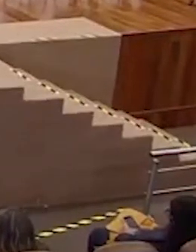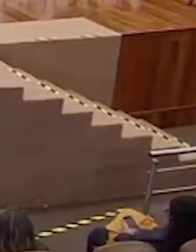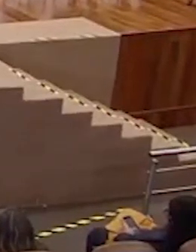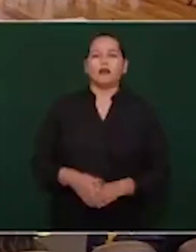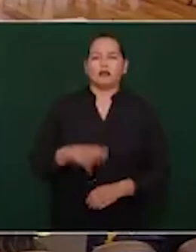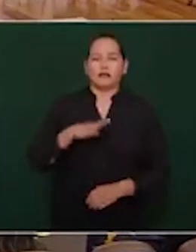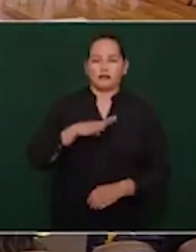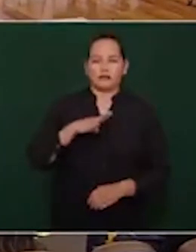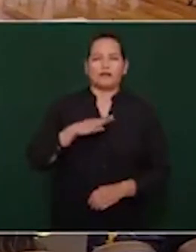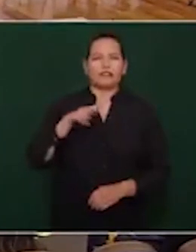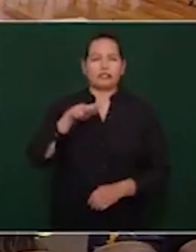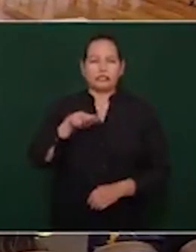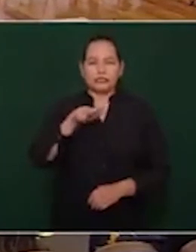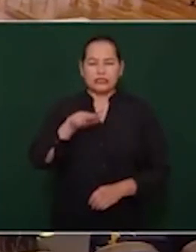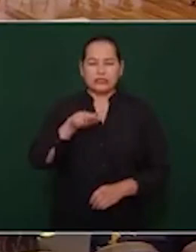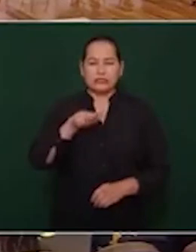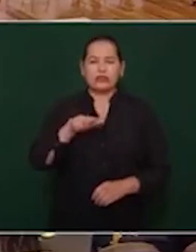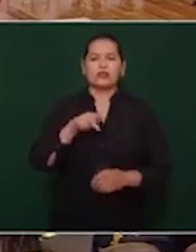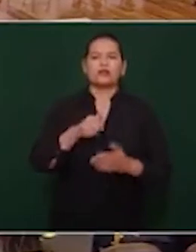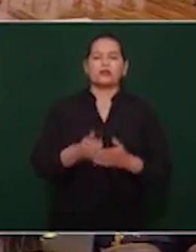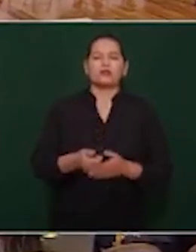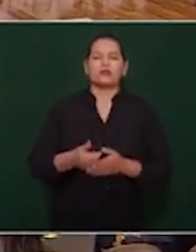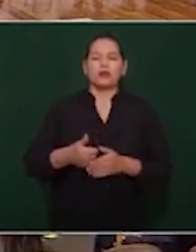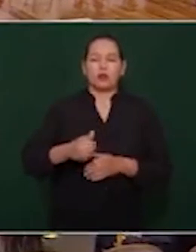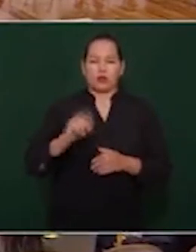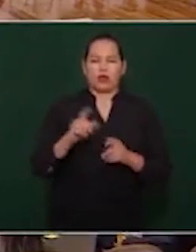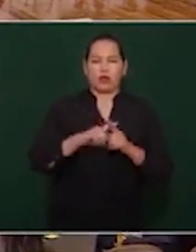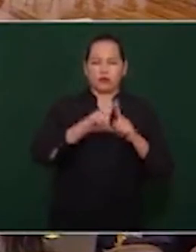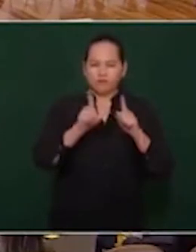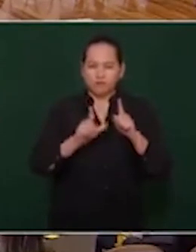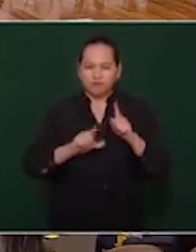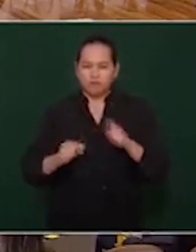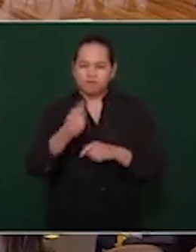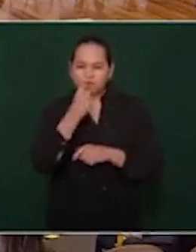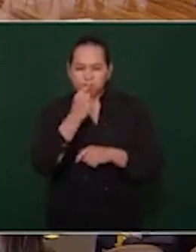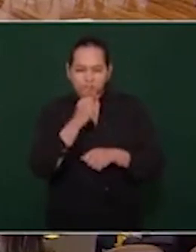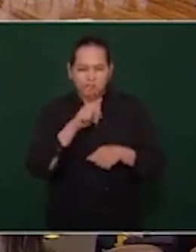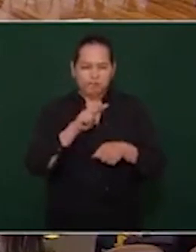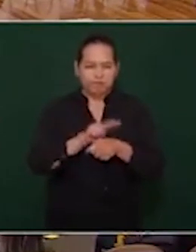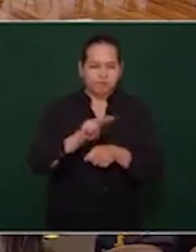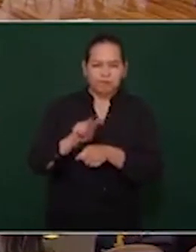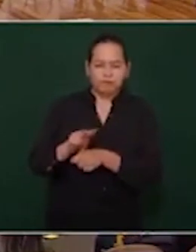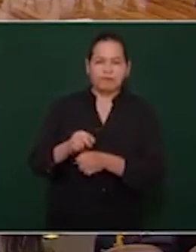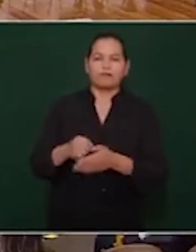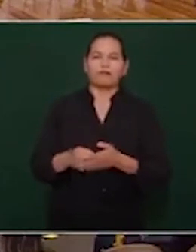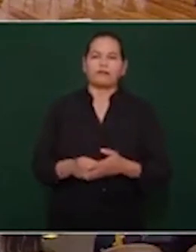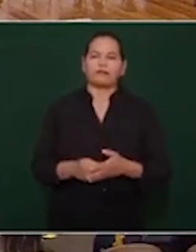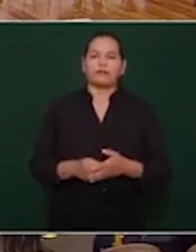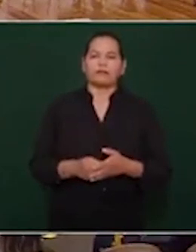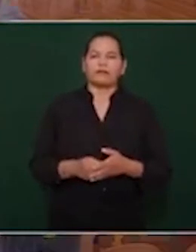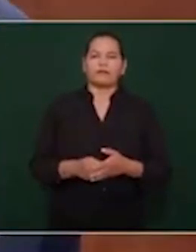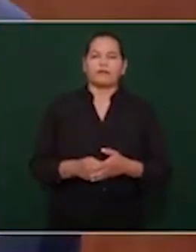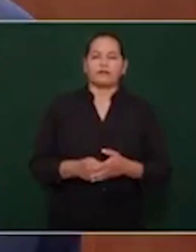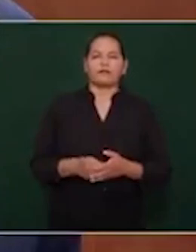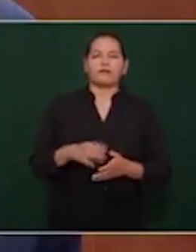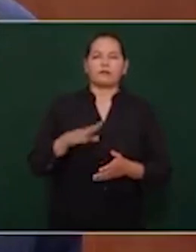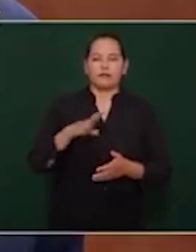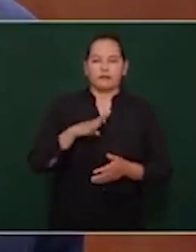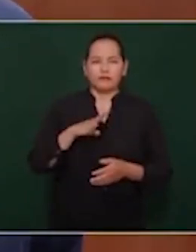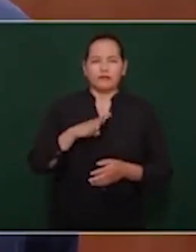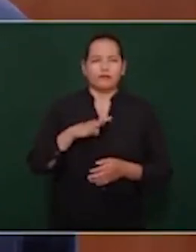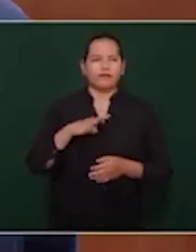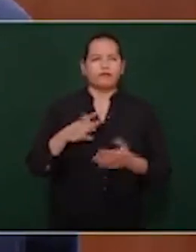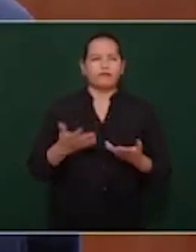18 compañías de Guardia Nacional aquí en el estado. Considerando que a nivel nacional